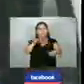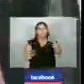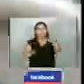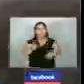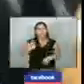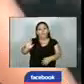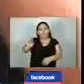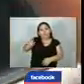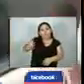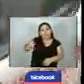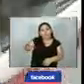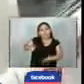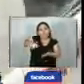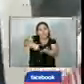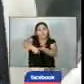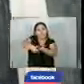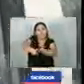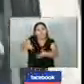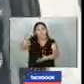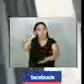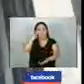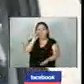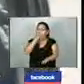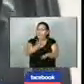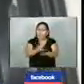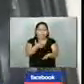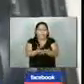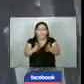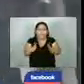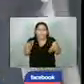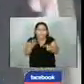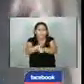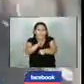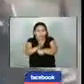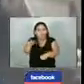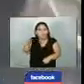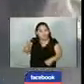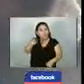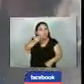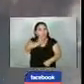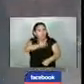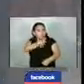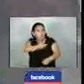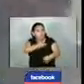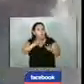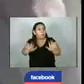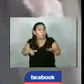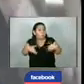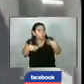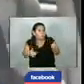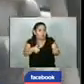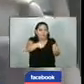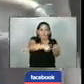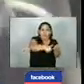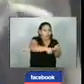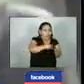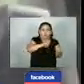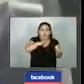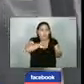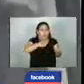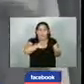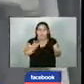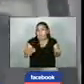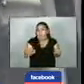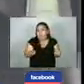exalcalde sostuvo que las pruebas no son suficientes para determinar su culpabilidad, ya que las arcas municipales no contaban con capital